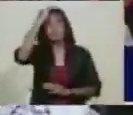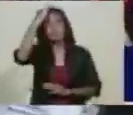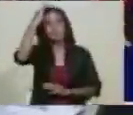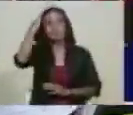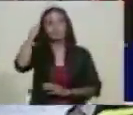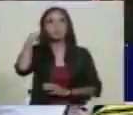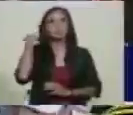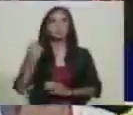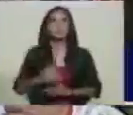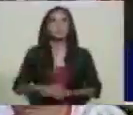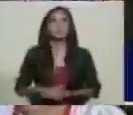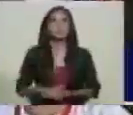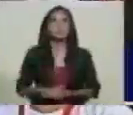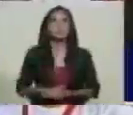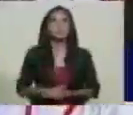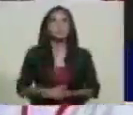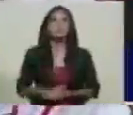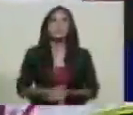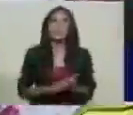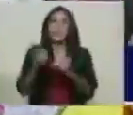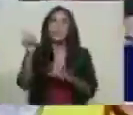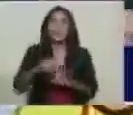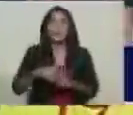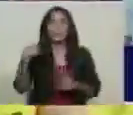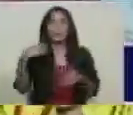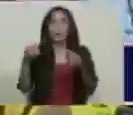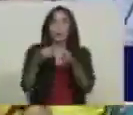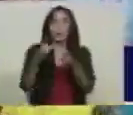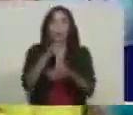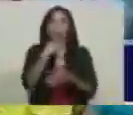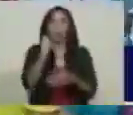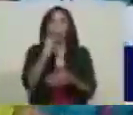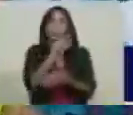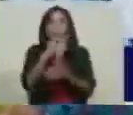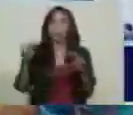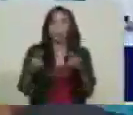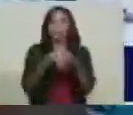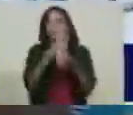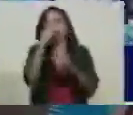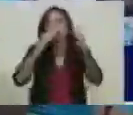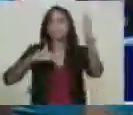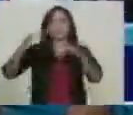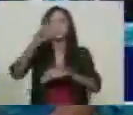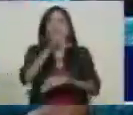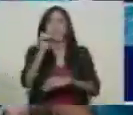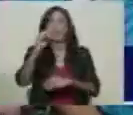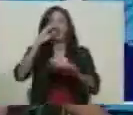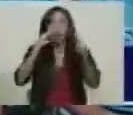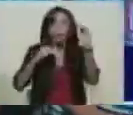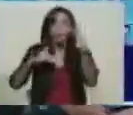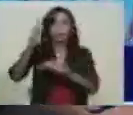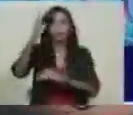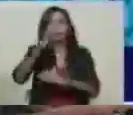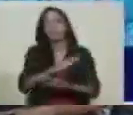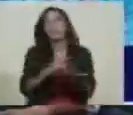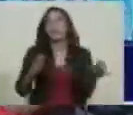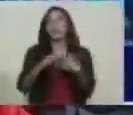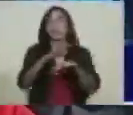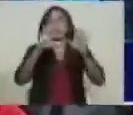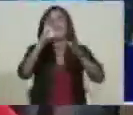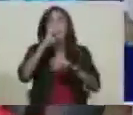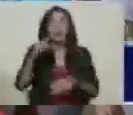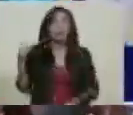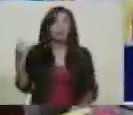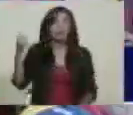agradecer también a mis camaradas de la juventud, que hoy pasan de 30 años, quienes han transitado a lo largo de los 10 años de la juventud